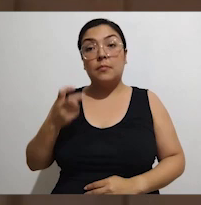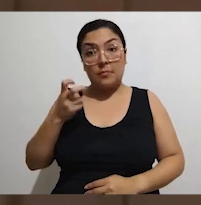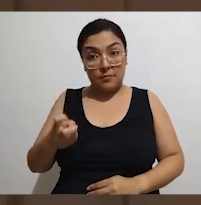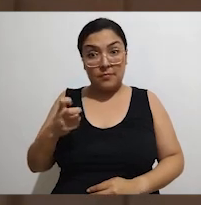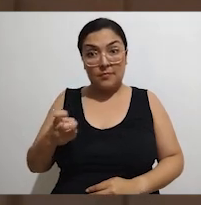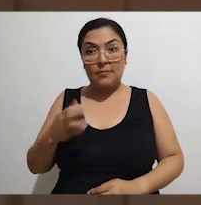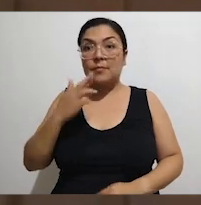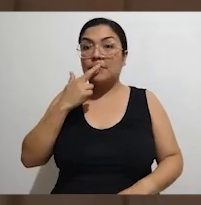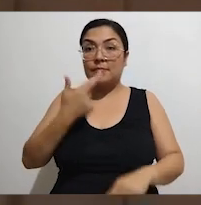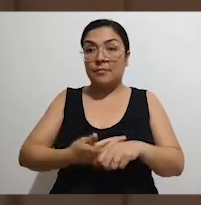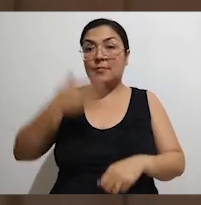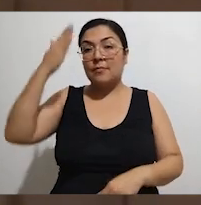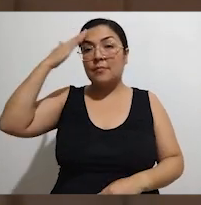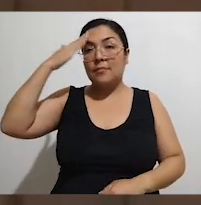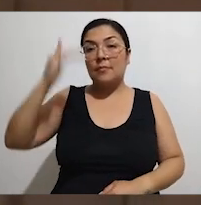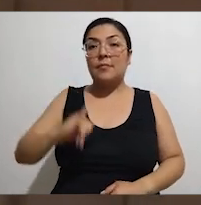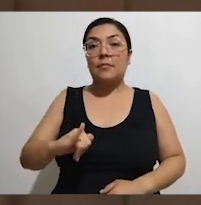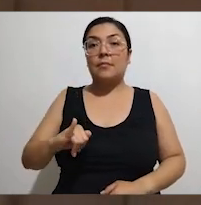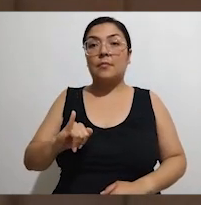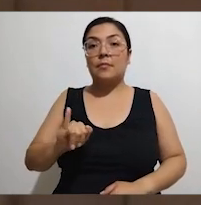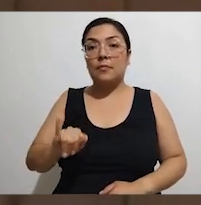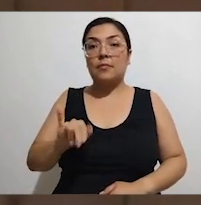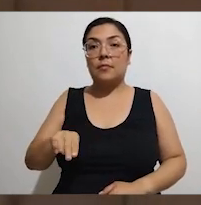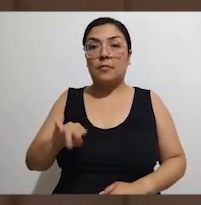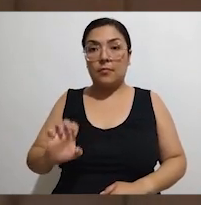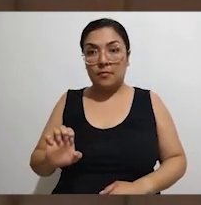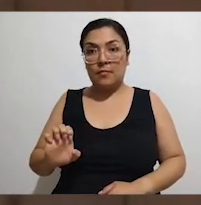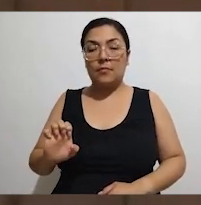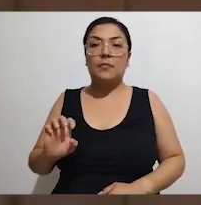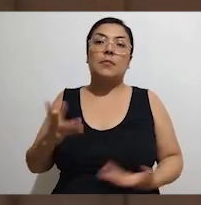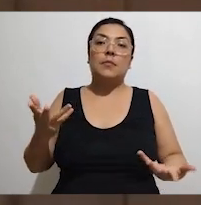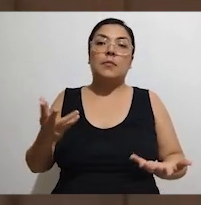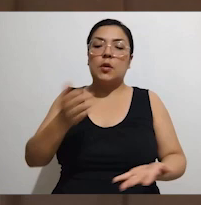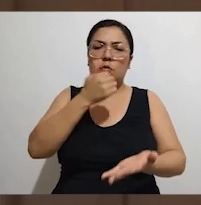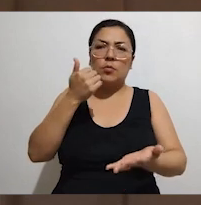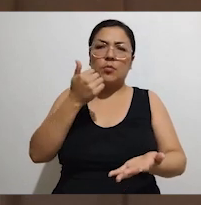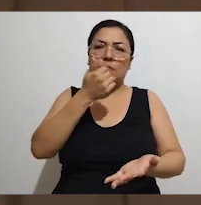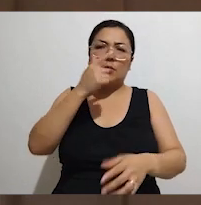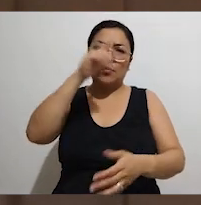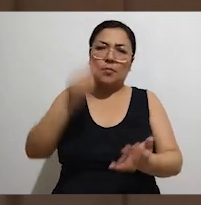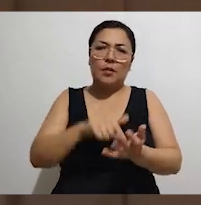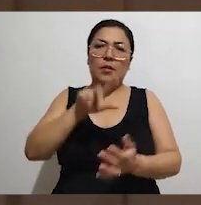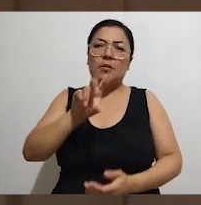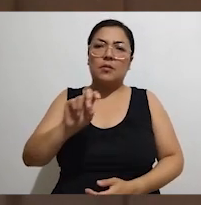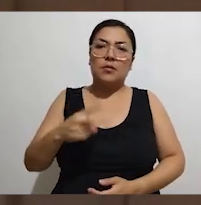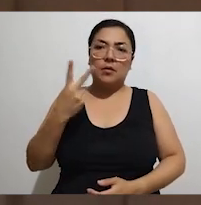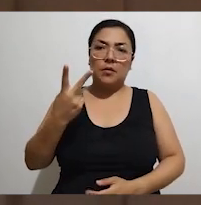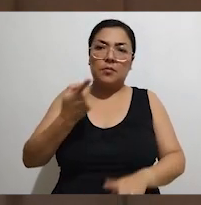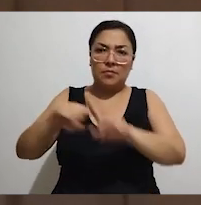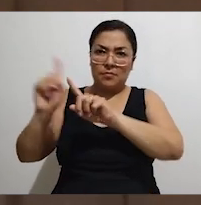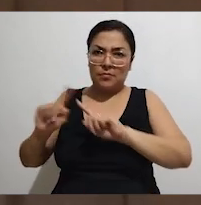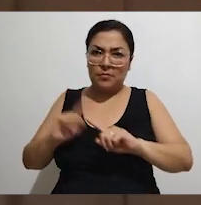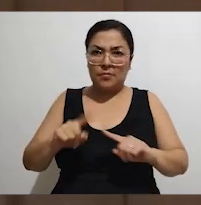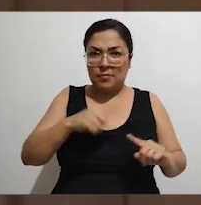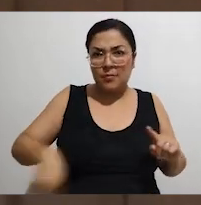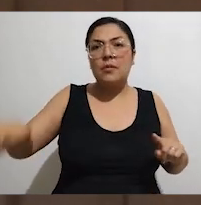Electoral y instrumentadas a lo largo de todo el país en los 32 organismos públicos locales electorales, entre los cuales está